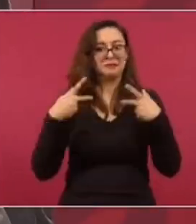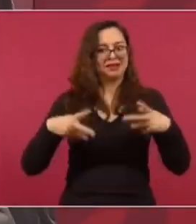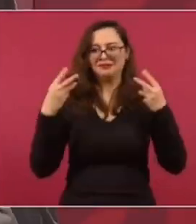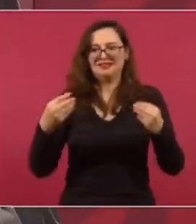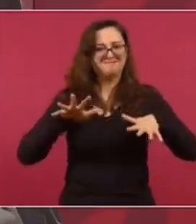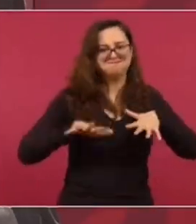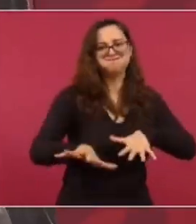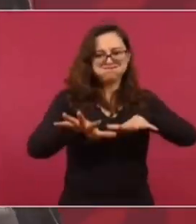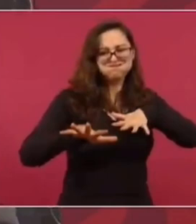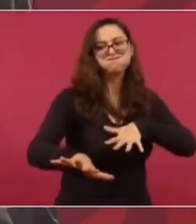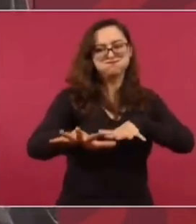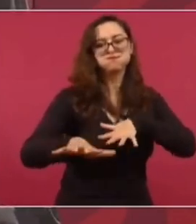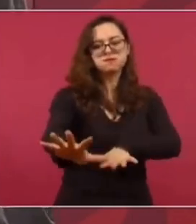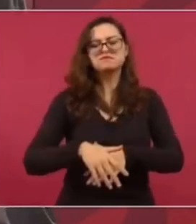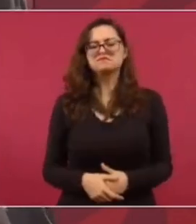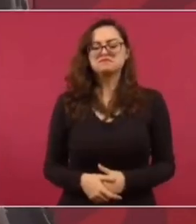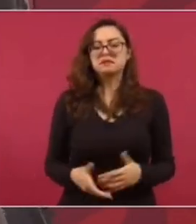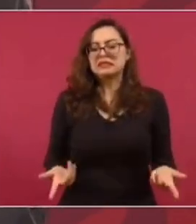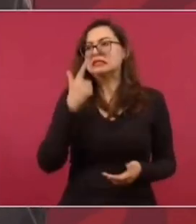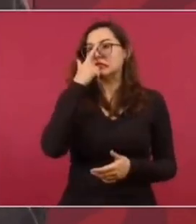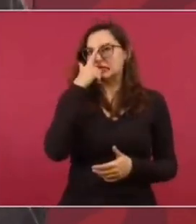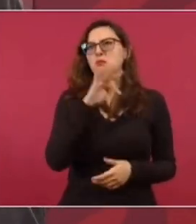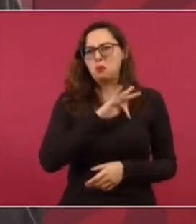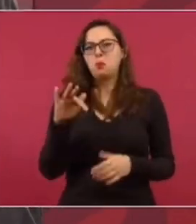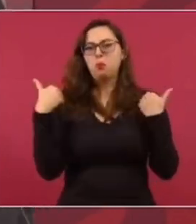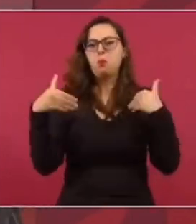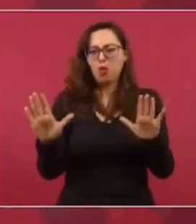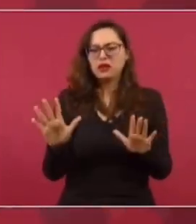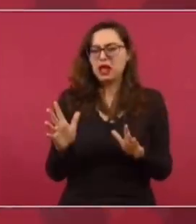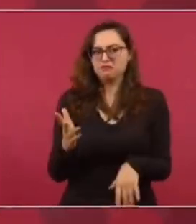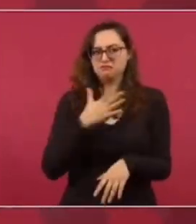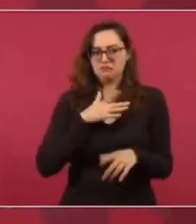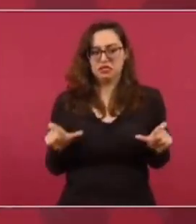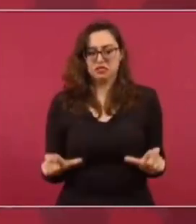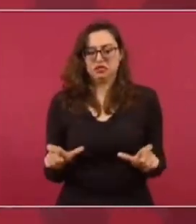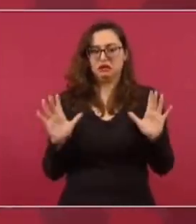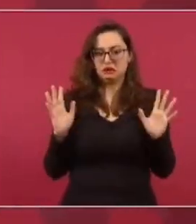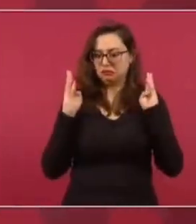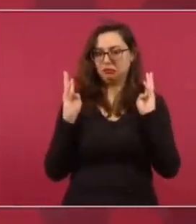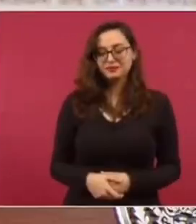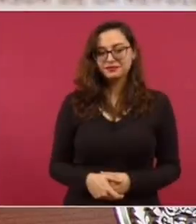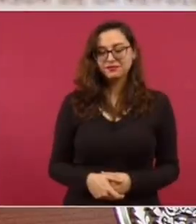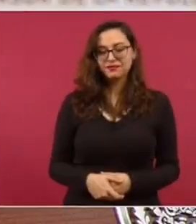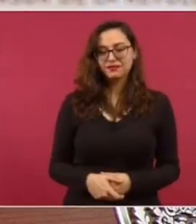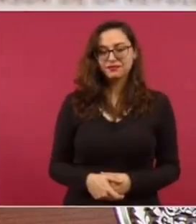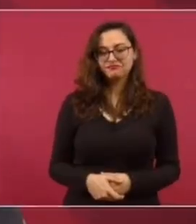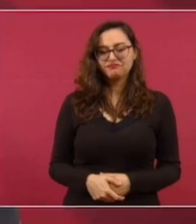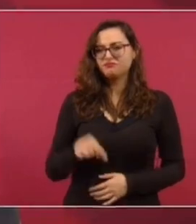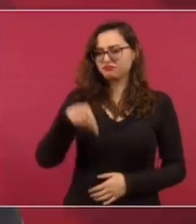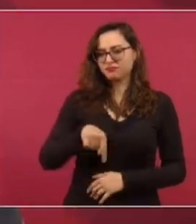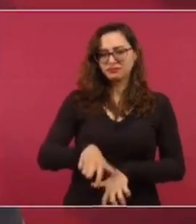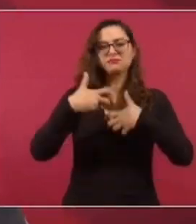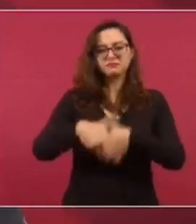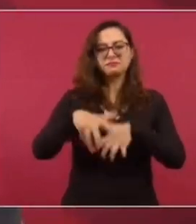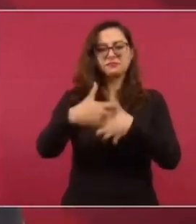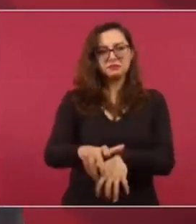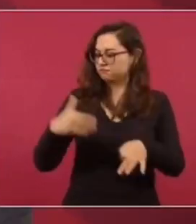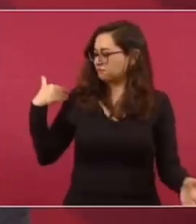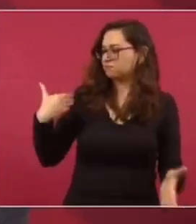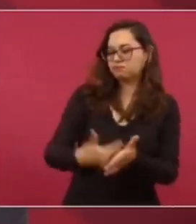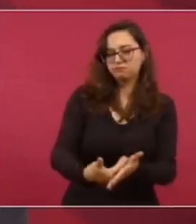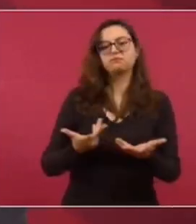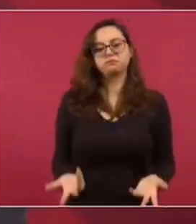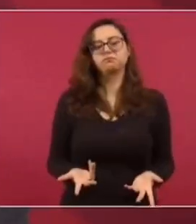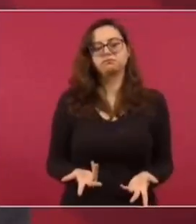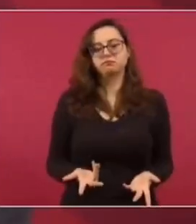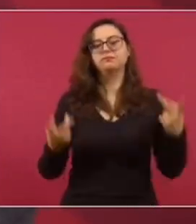Jesusa. Y se pudo organizar de otra manera, pero la idea era, a ver, vamos a hacerlo. Esta fue como siempre. Esta fue porque son 4 años